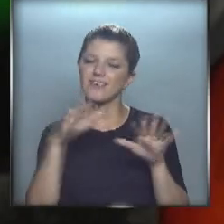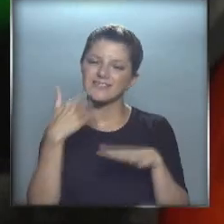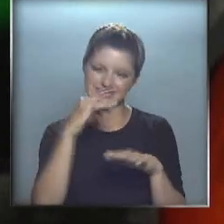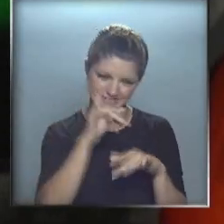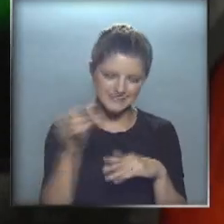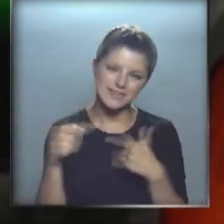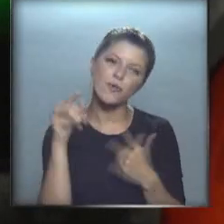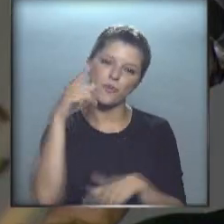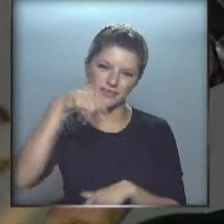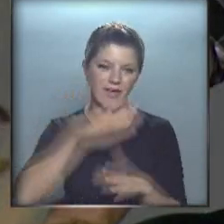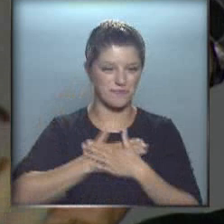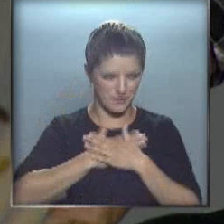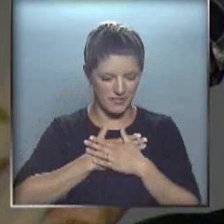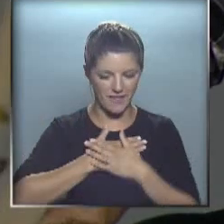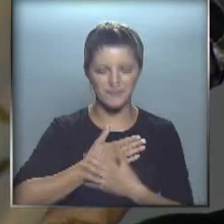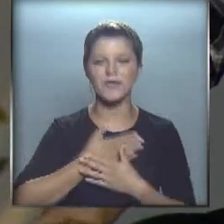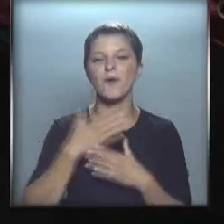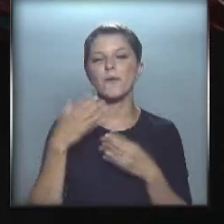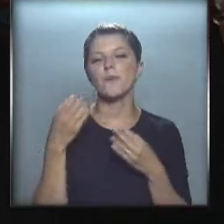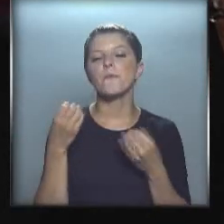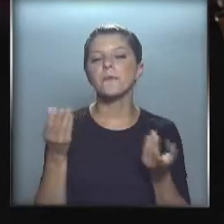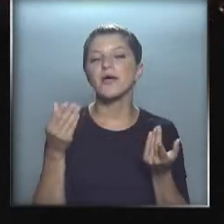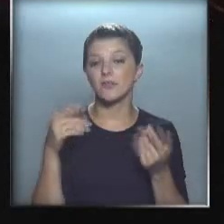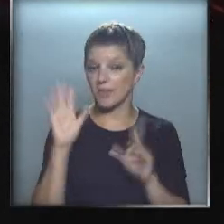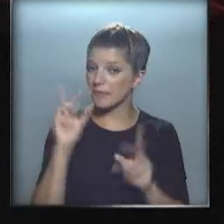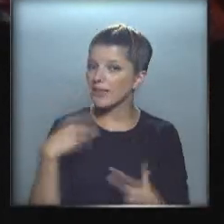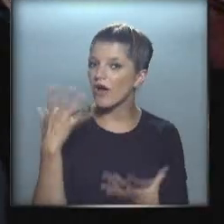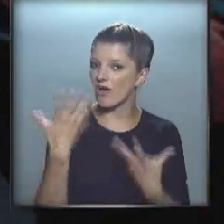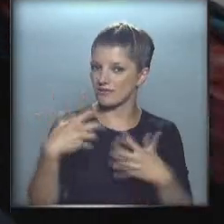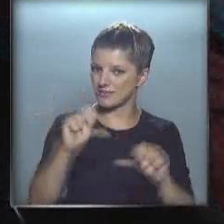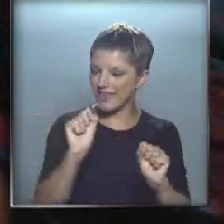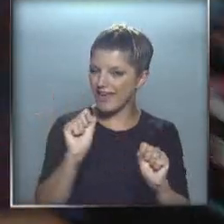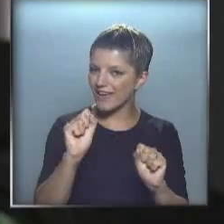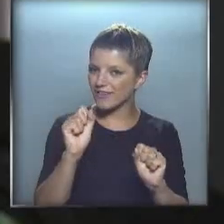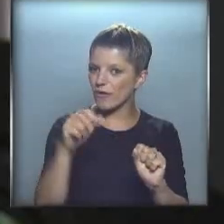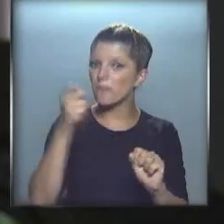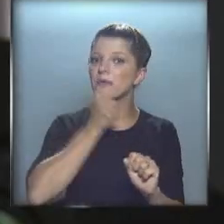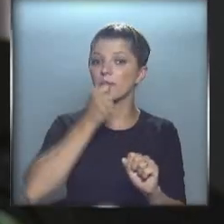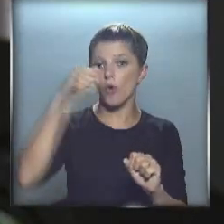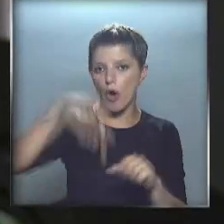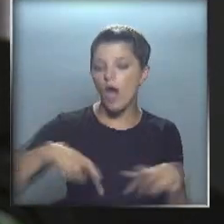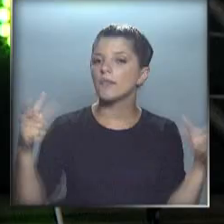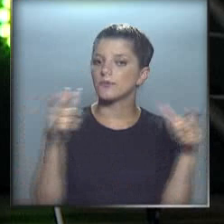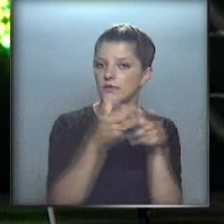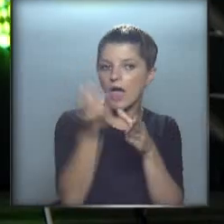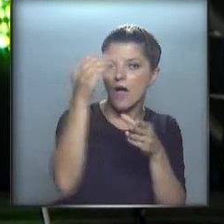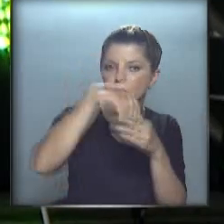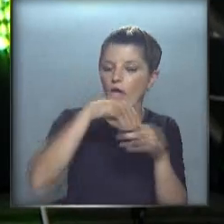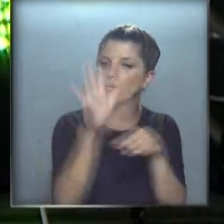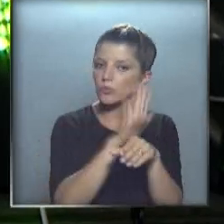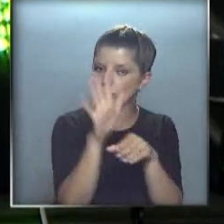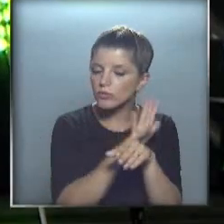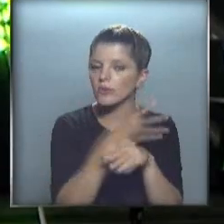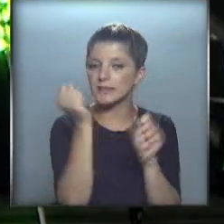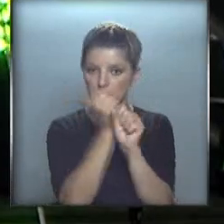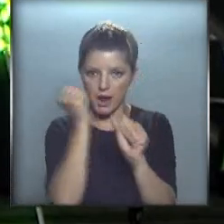la de que, bueno, que ustedes están contentos, ¿no? Con es un logro también, ¿no? Hoy día también meterse en una tira, participar de una tira, ser convocados